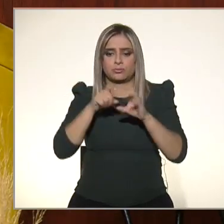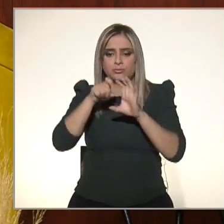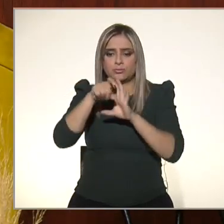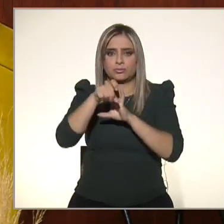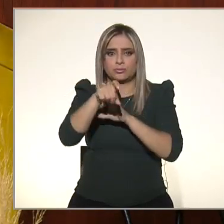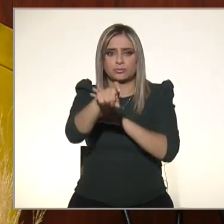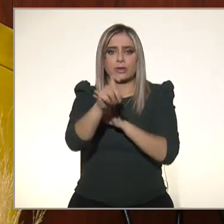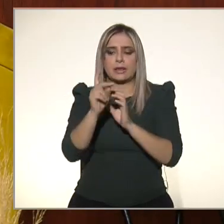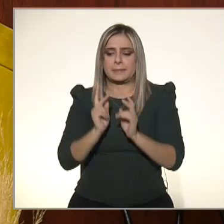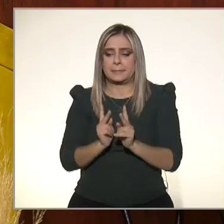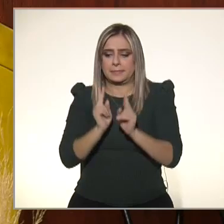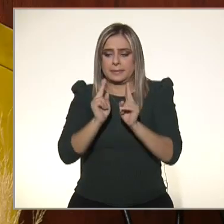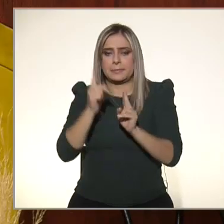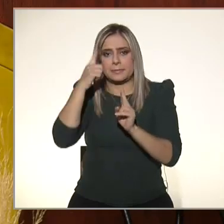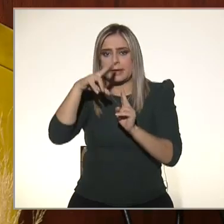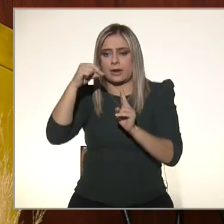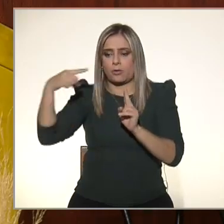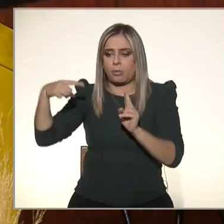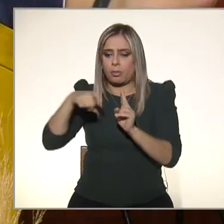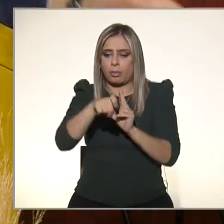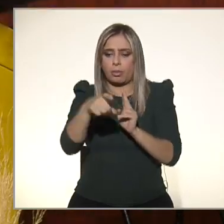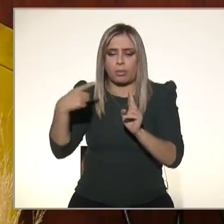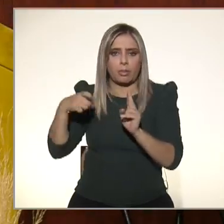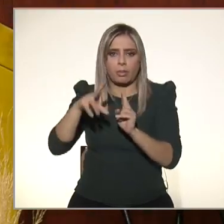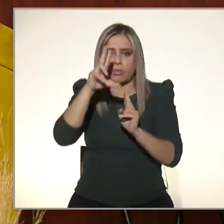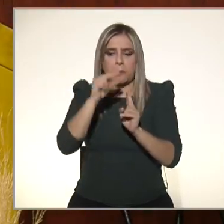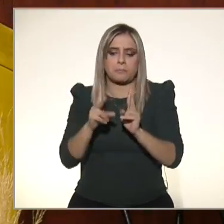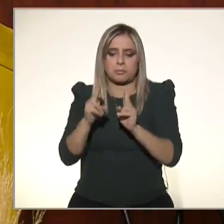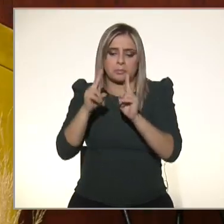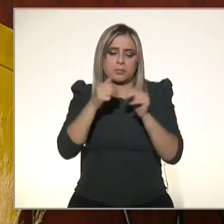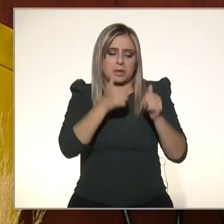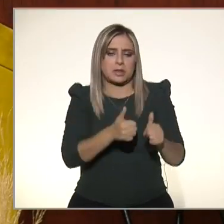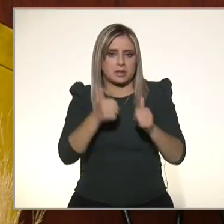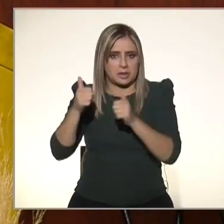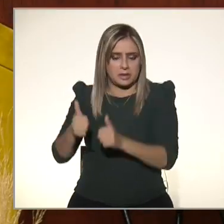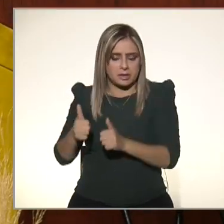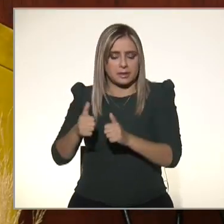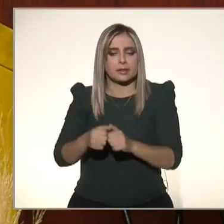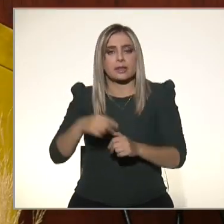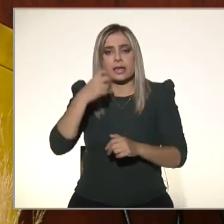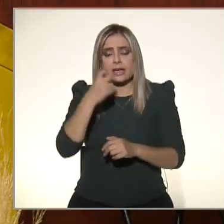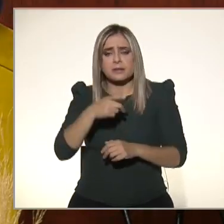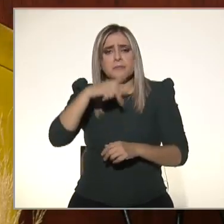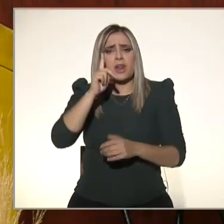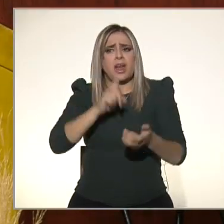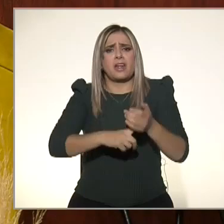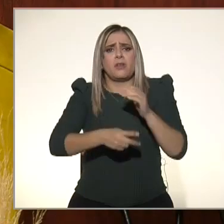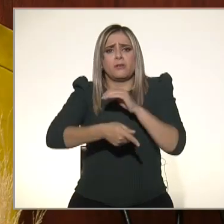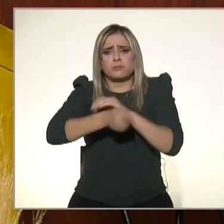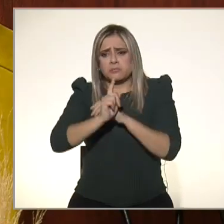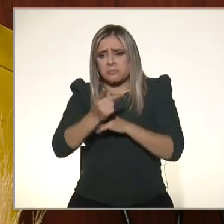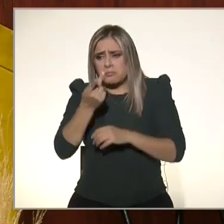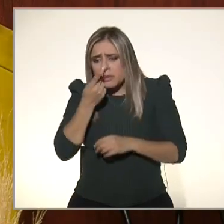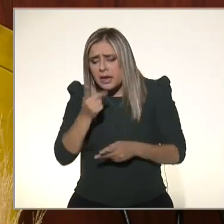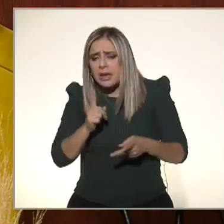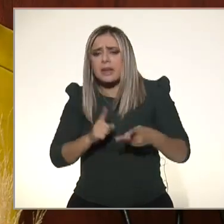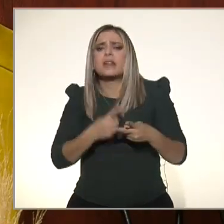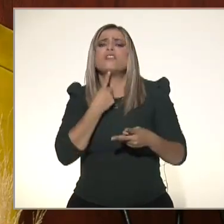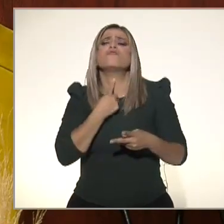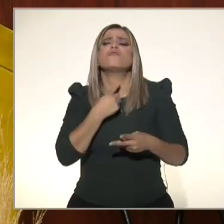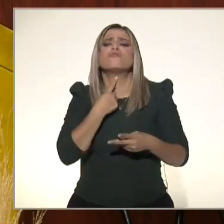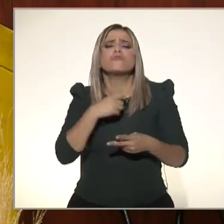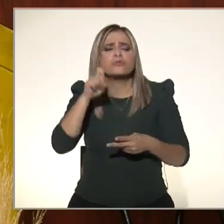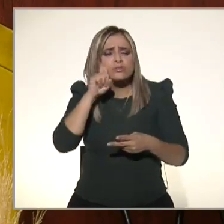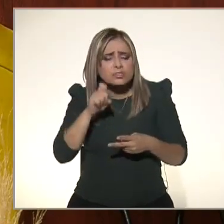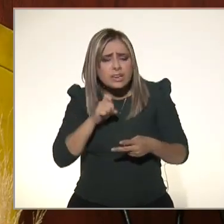Es lo único que hacemos. Desde el punto de vista de la sexualidad, de la erección, el deseo sexual, de todo lo